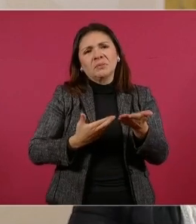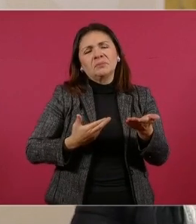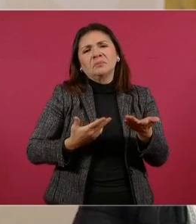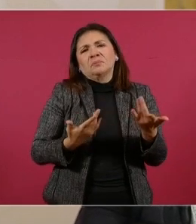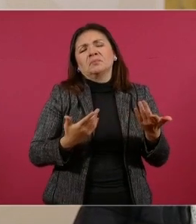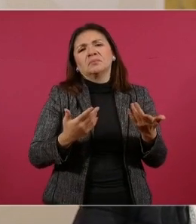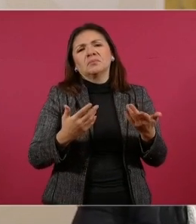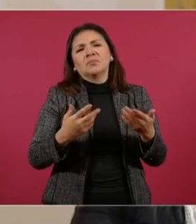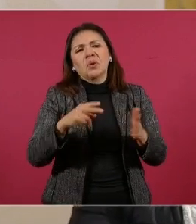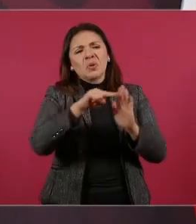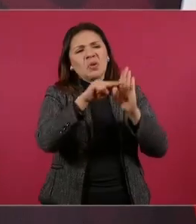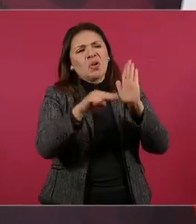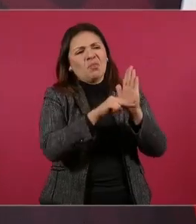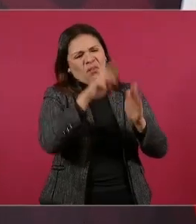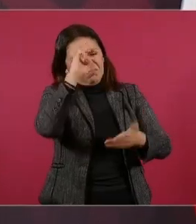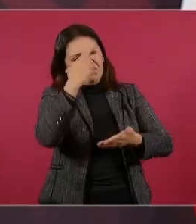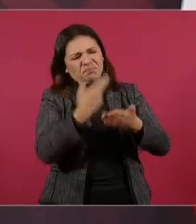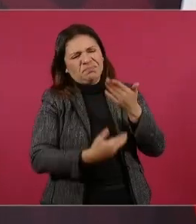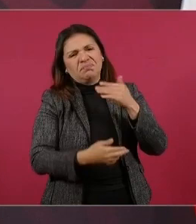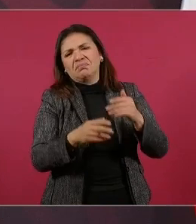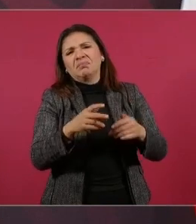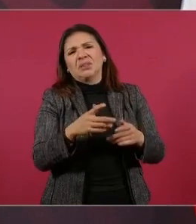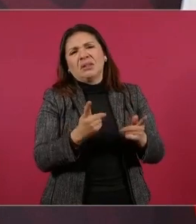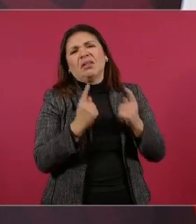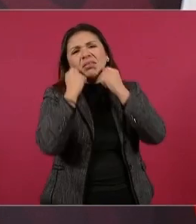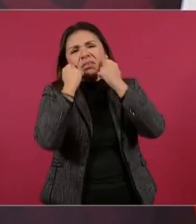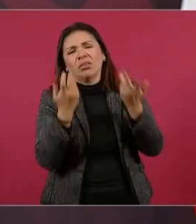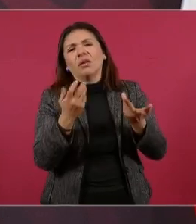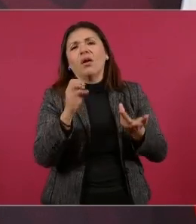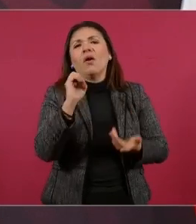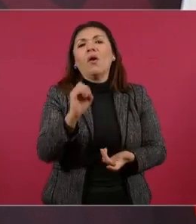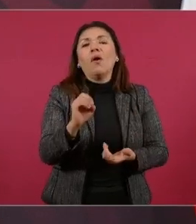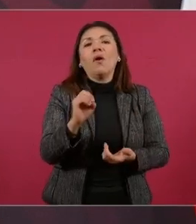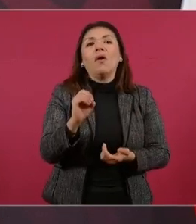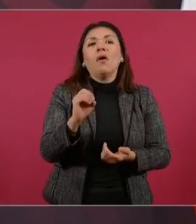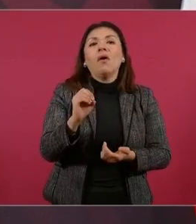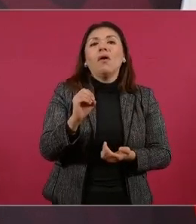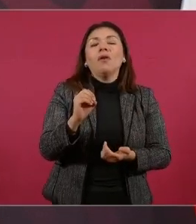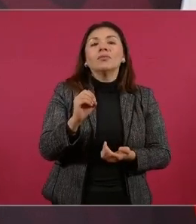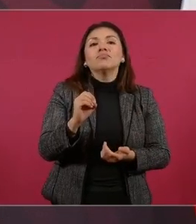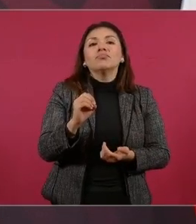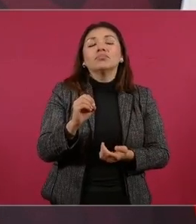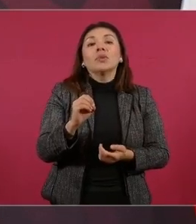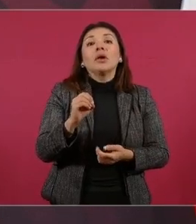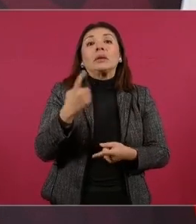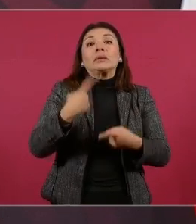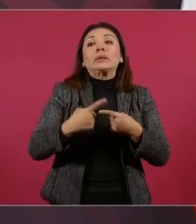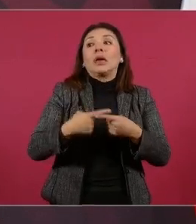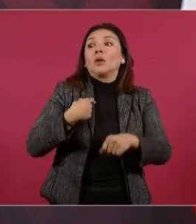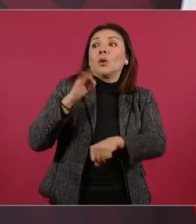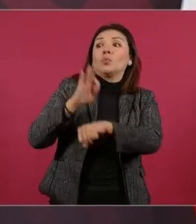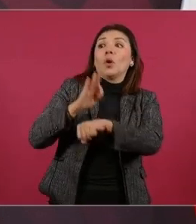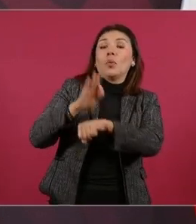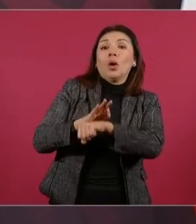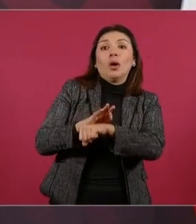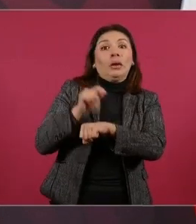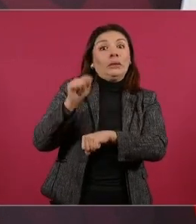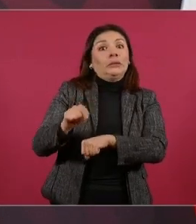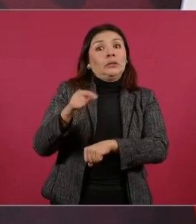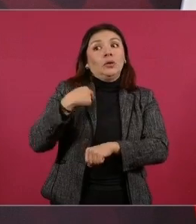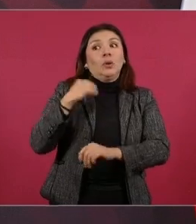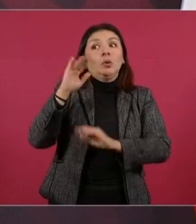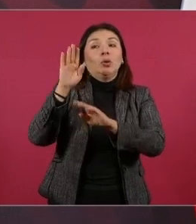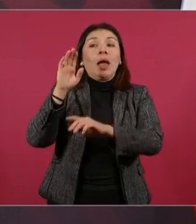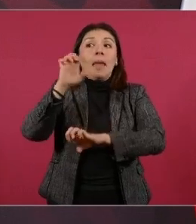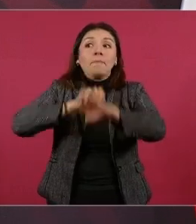eh que no haya privilegios para